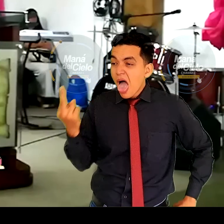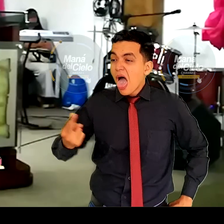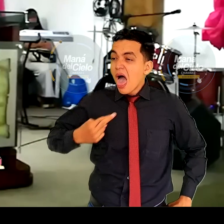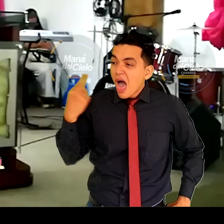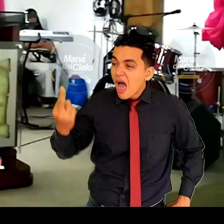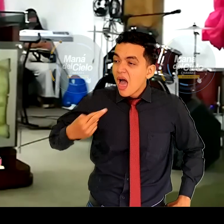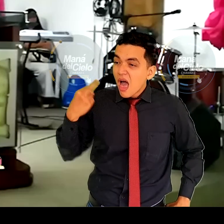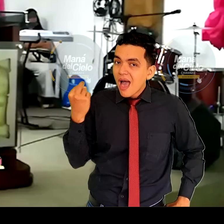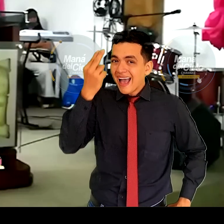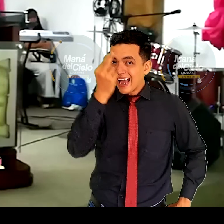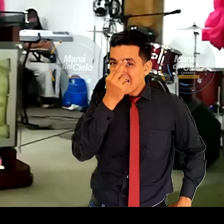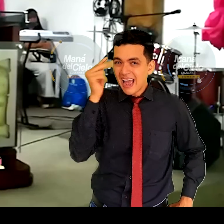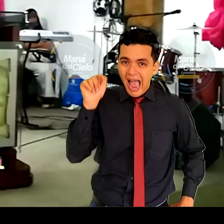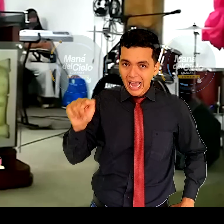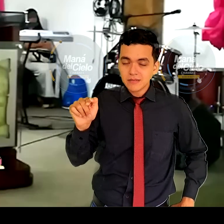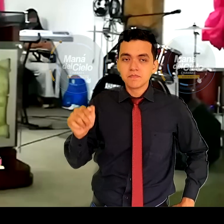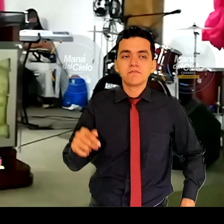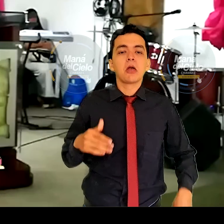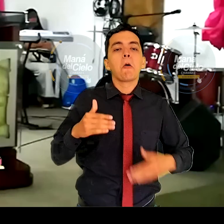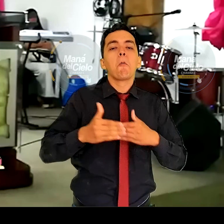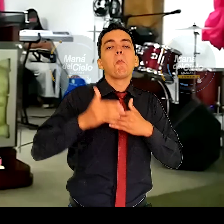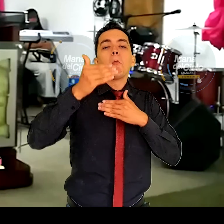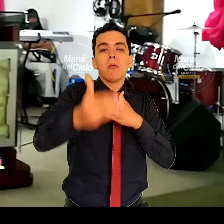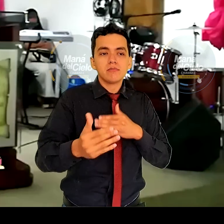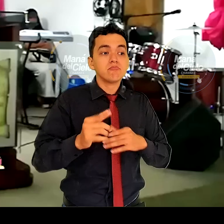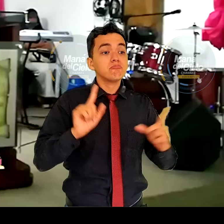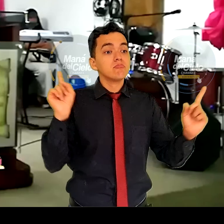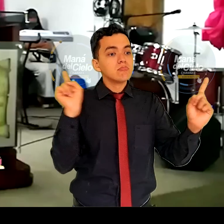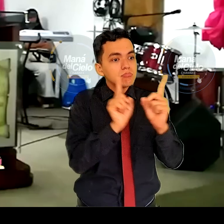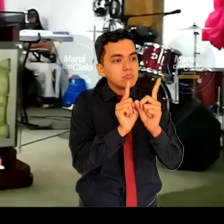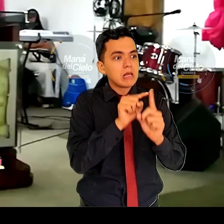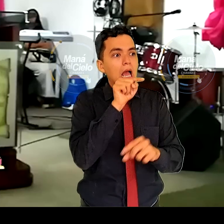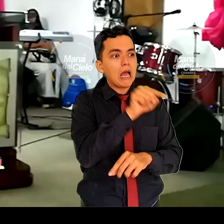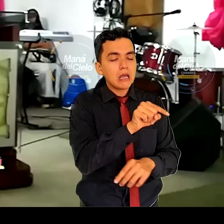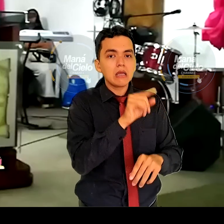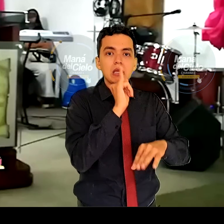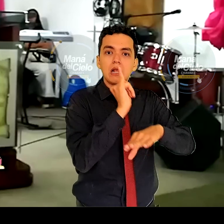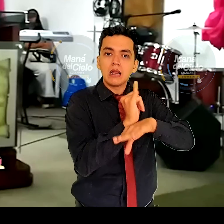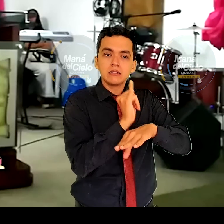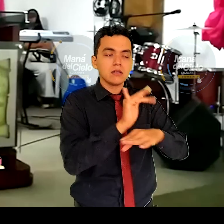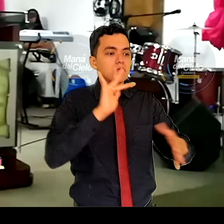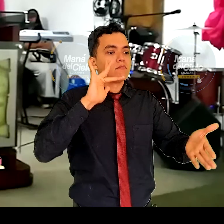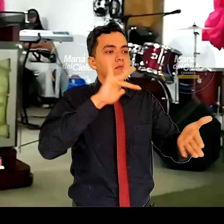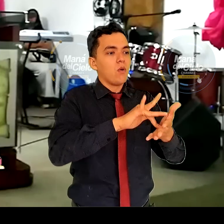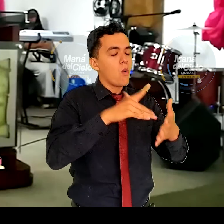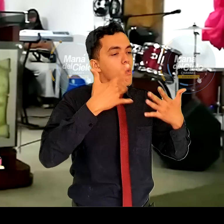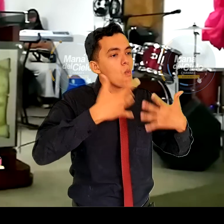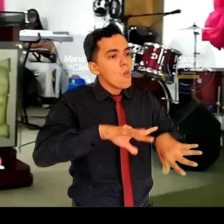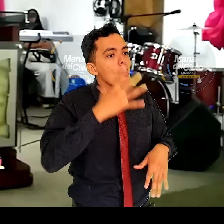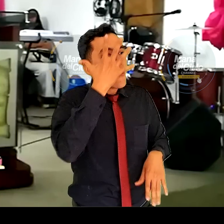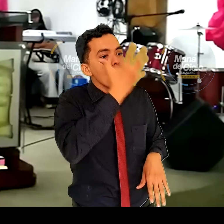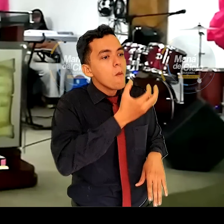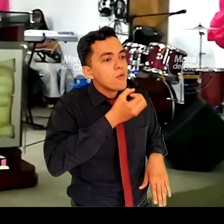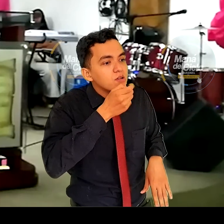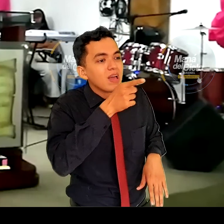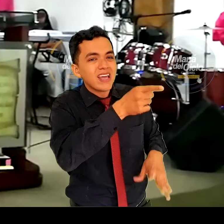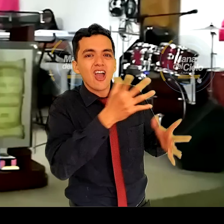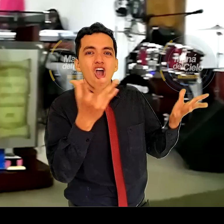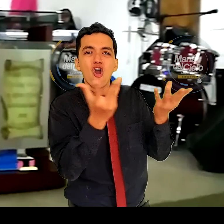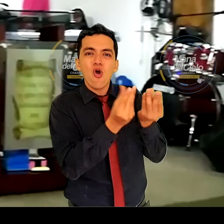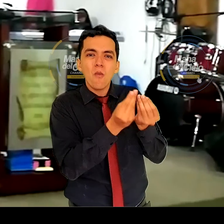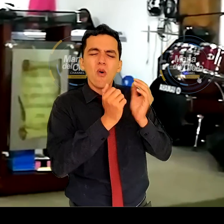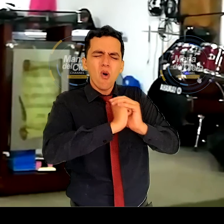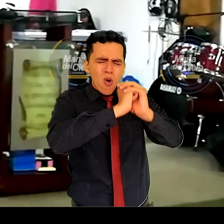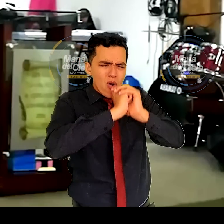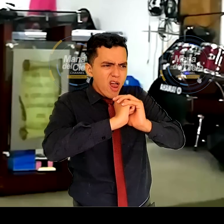misma. Pero el día que conocí la iglesia, el día que llegué por primera vez a la iglesia y vi un grupo de personas orando, había un